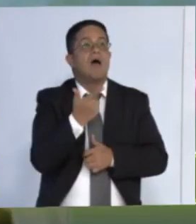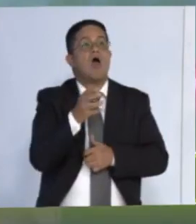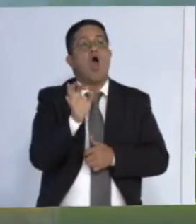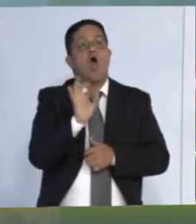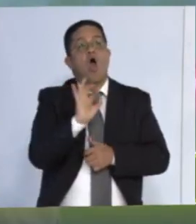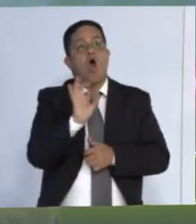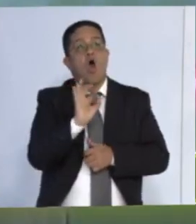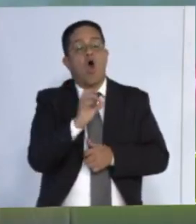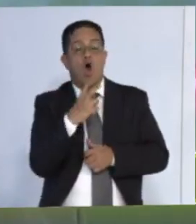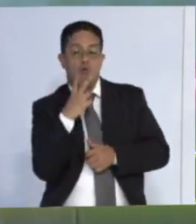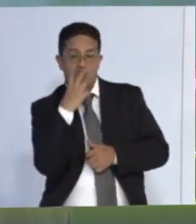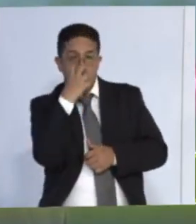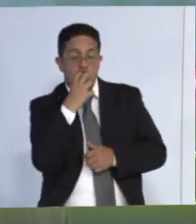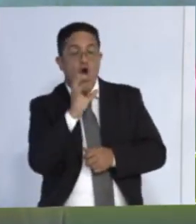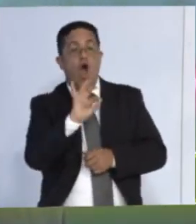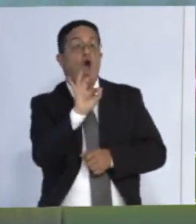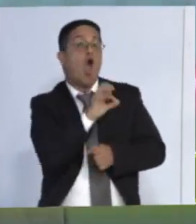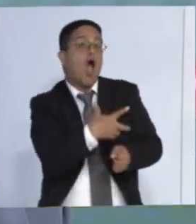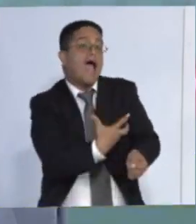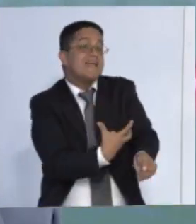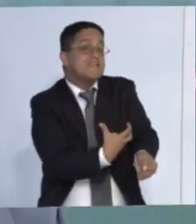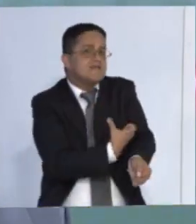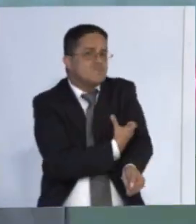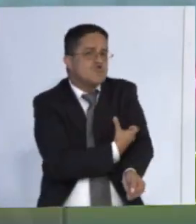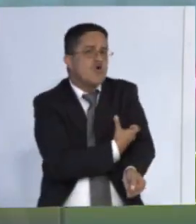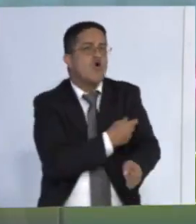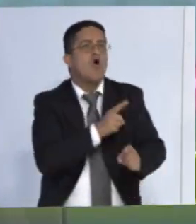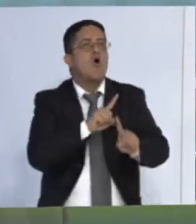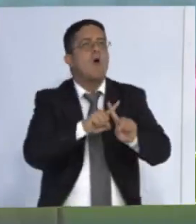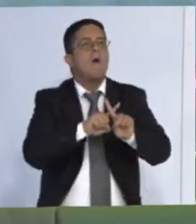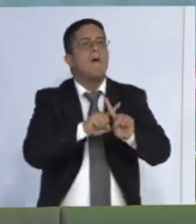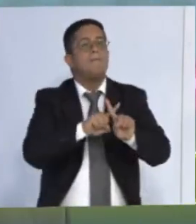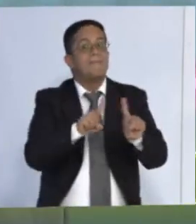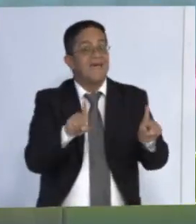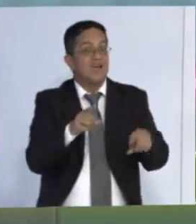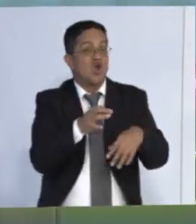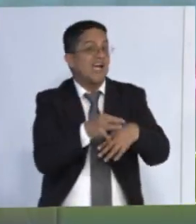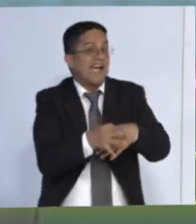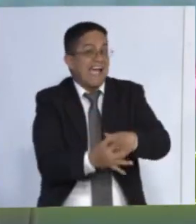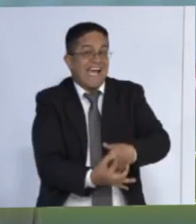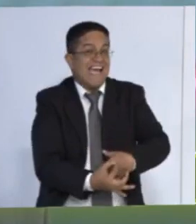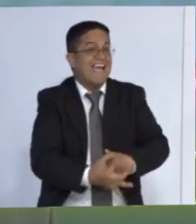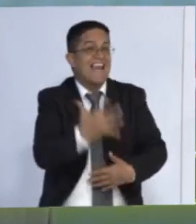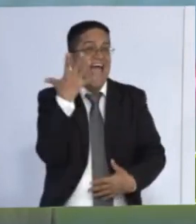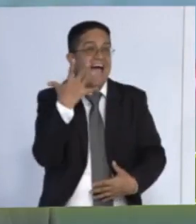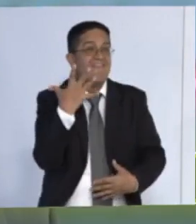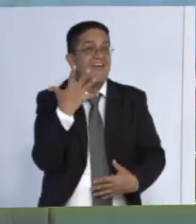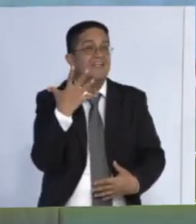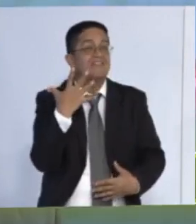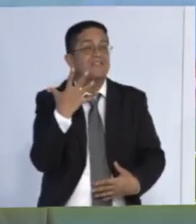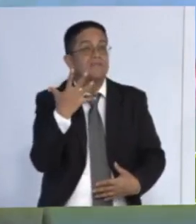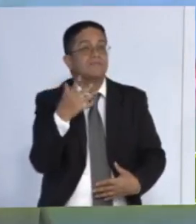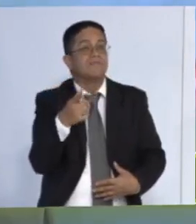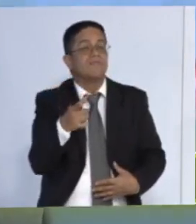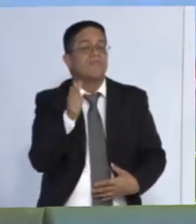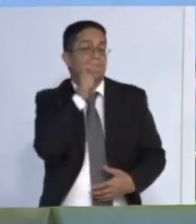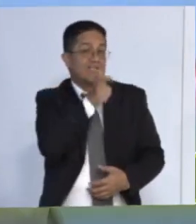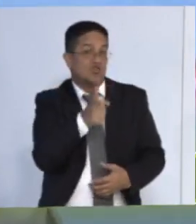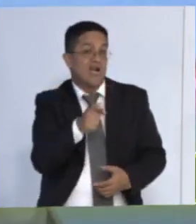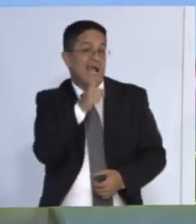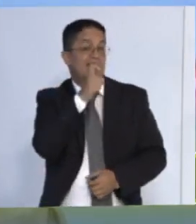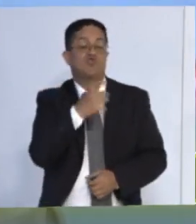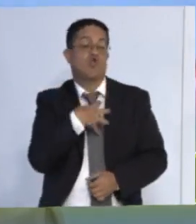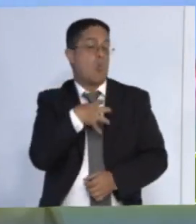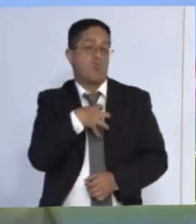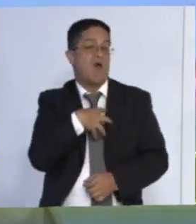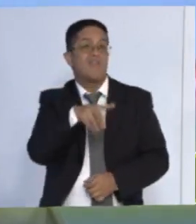incluso con la inmunoterapia si estuviera indicada. Pero en casos muy severos en que ya las adenoides están tan grandes que dificultan la respiración, pues la